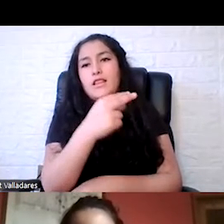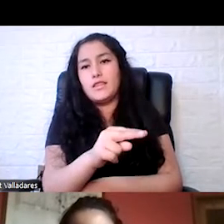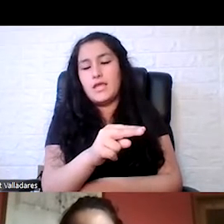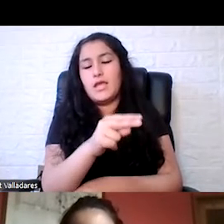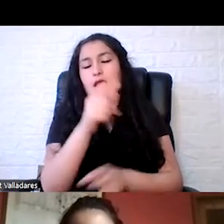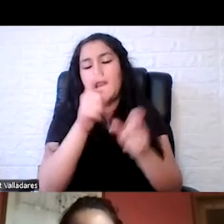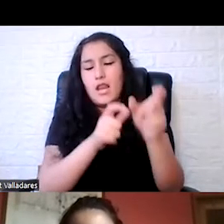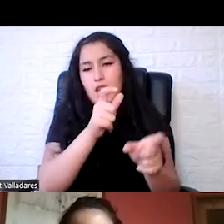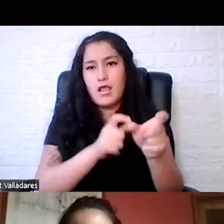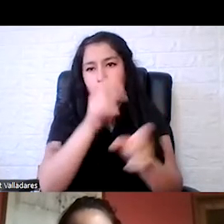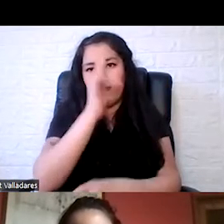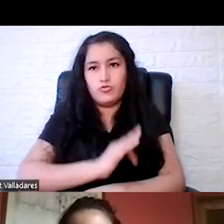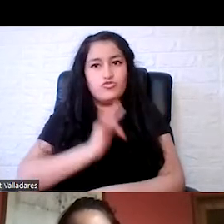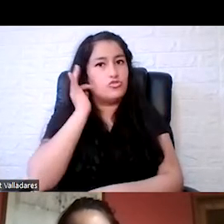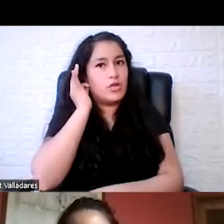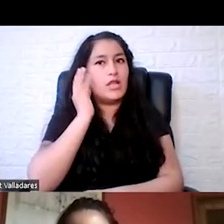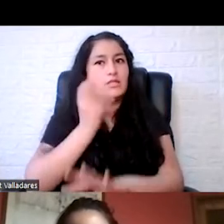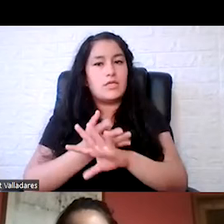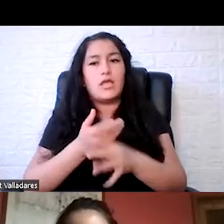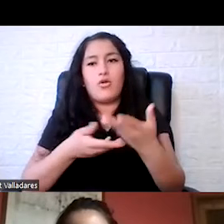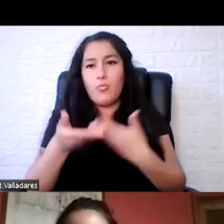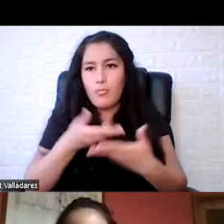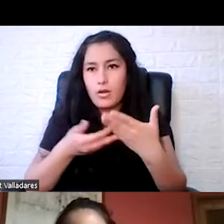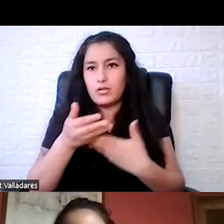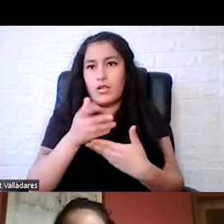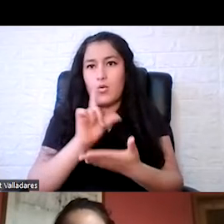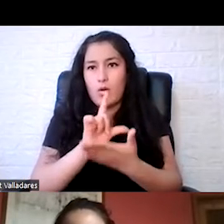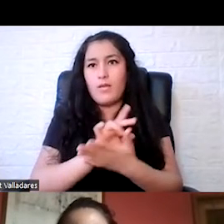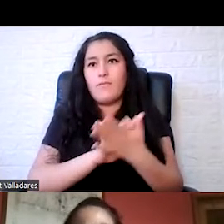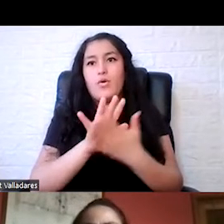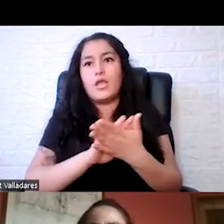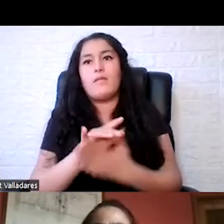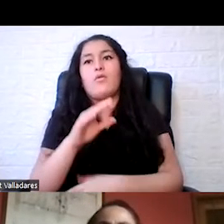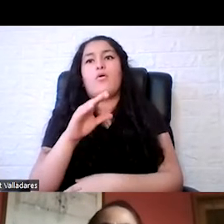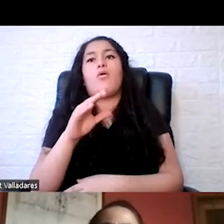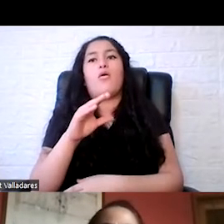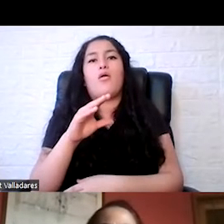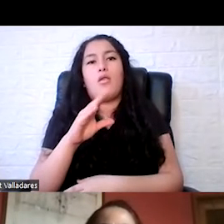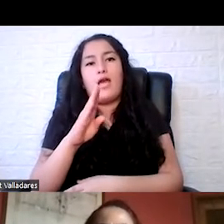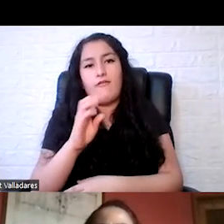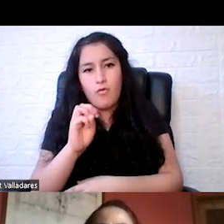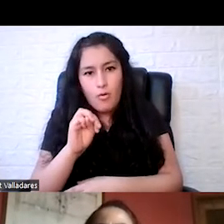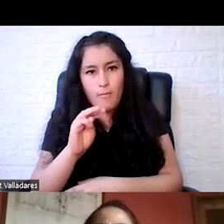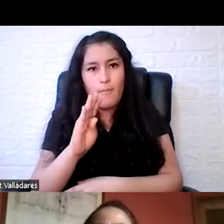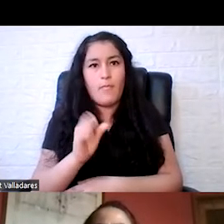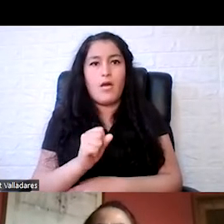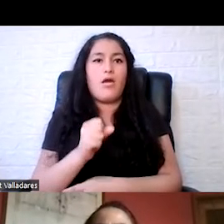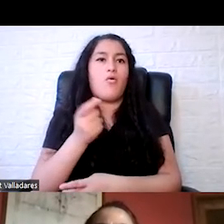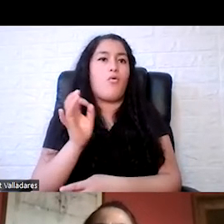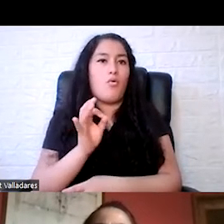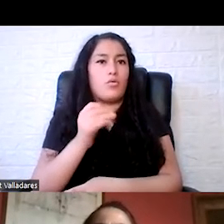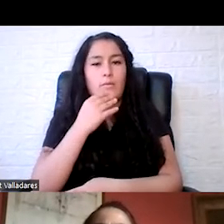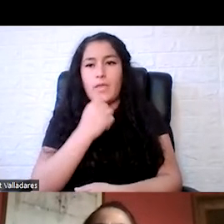espacios comunes, por ejemplo, el regimiento, la bomba. Entonces, tal